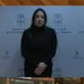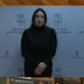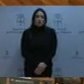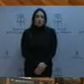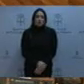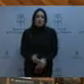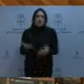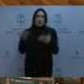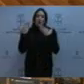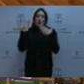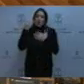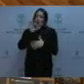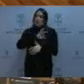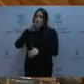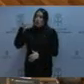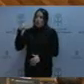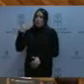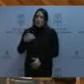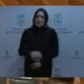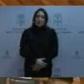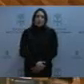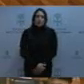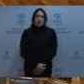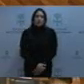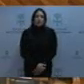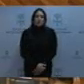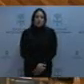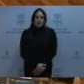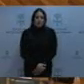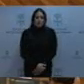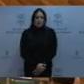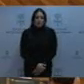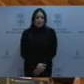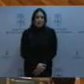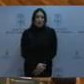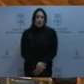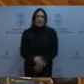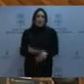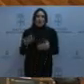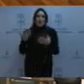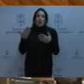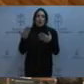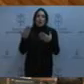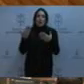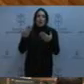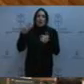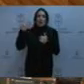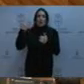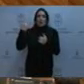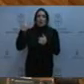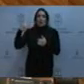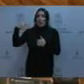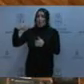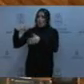Muchas gracias, señor presidente. Igualmente por la propina de 2 minutos que dio el presidente de la Cámara al